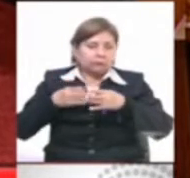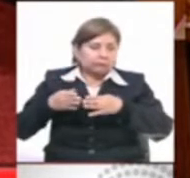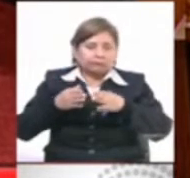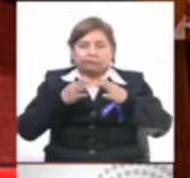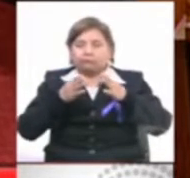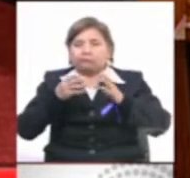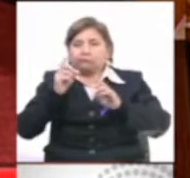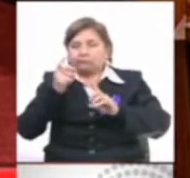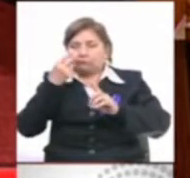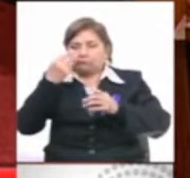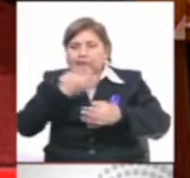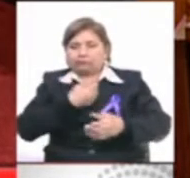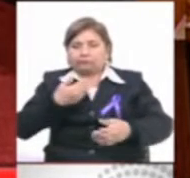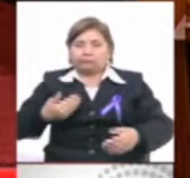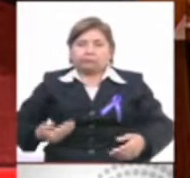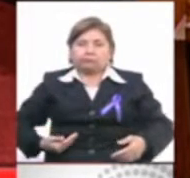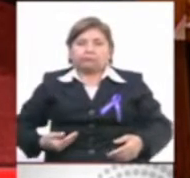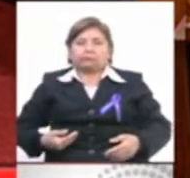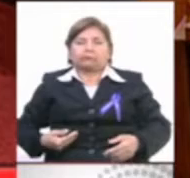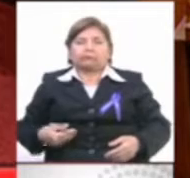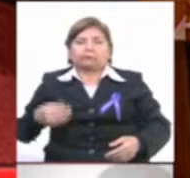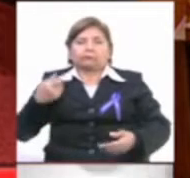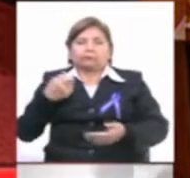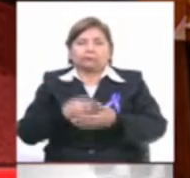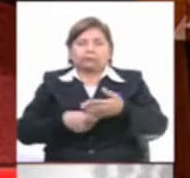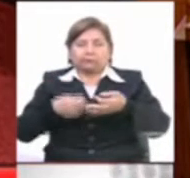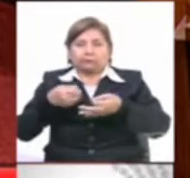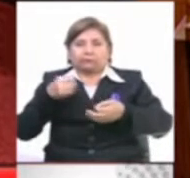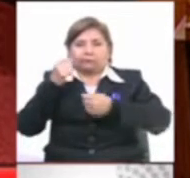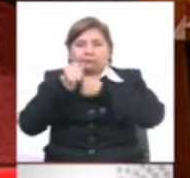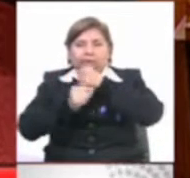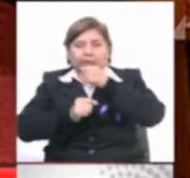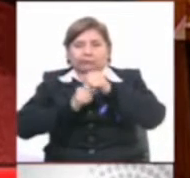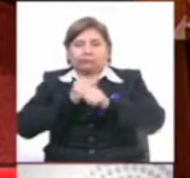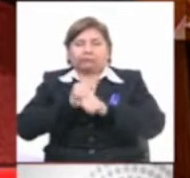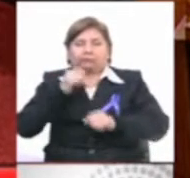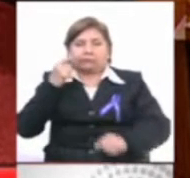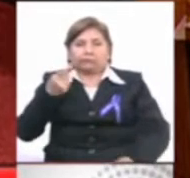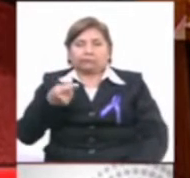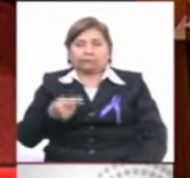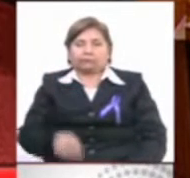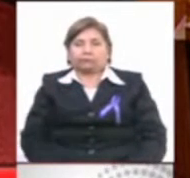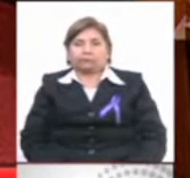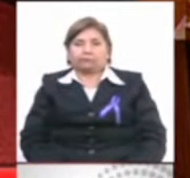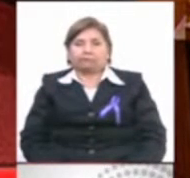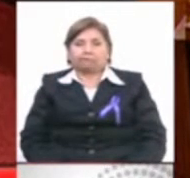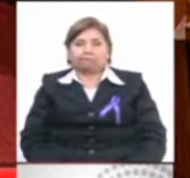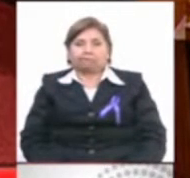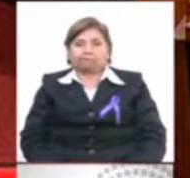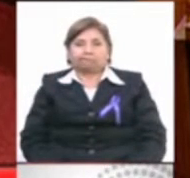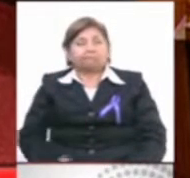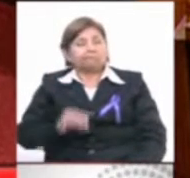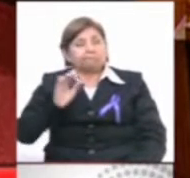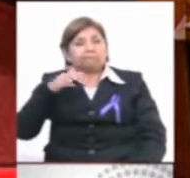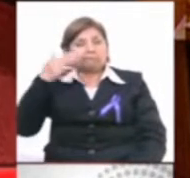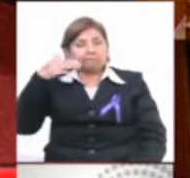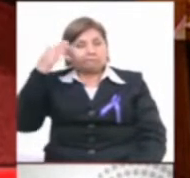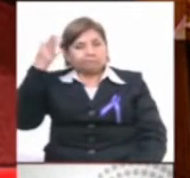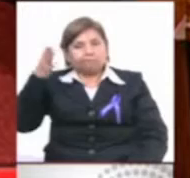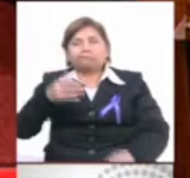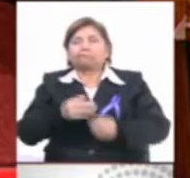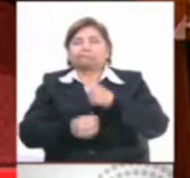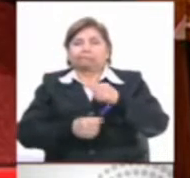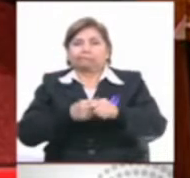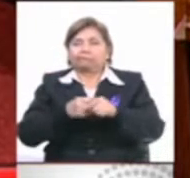las prioridades del gobierno en el presupuesto del año que viene y también en los años